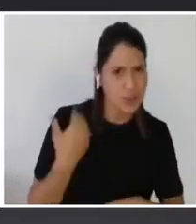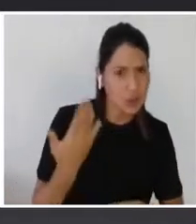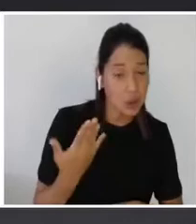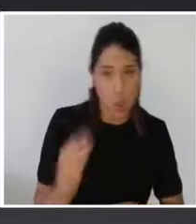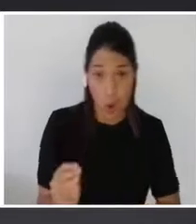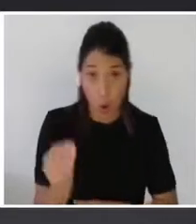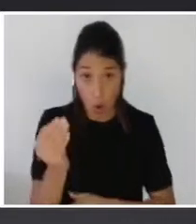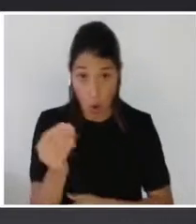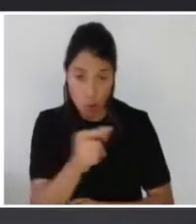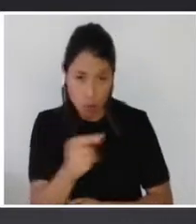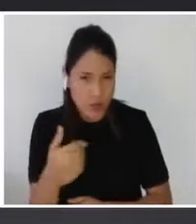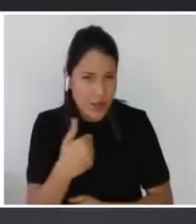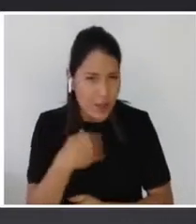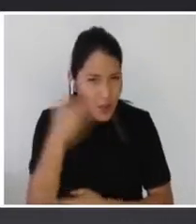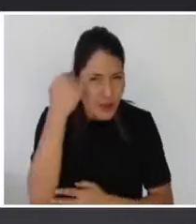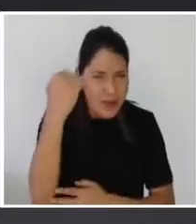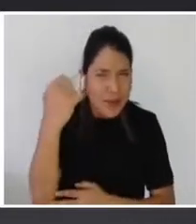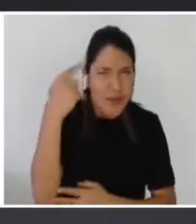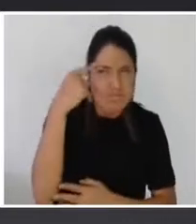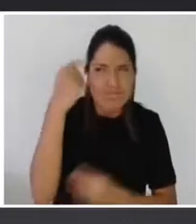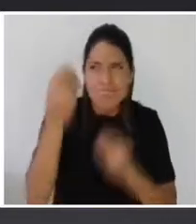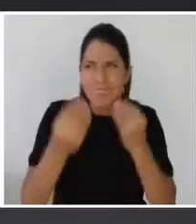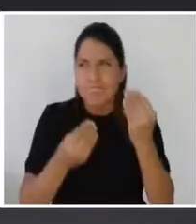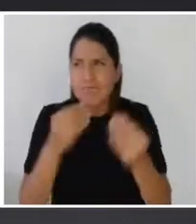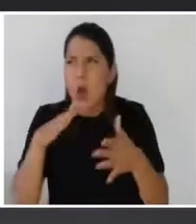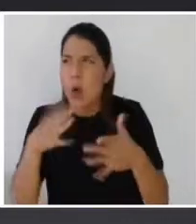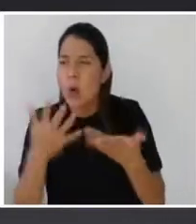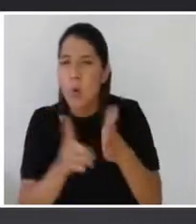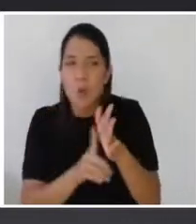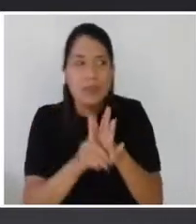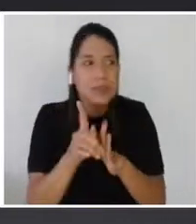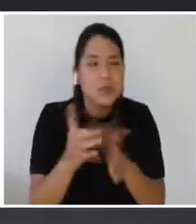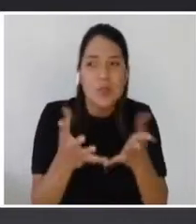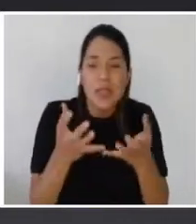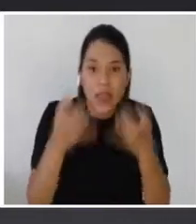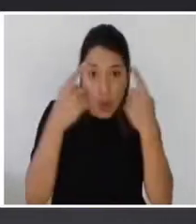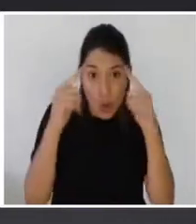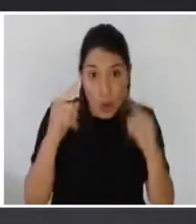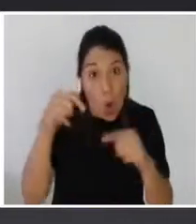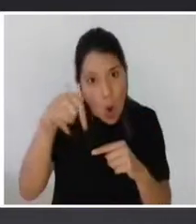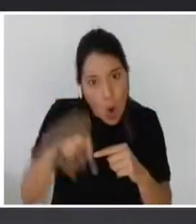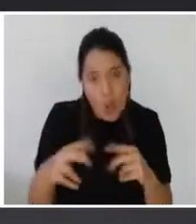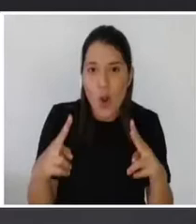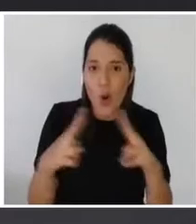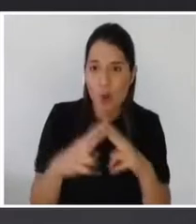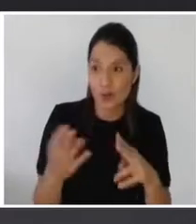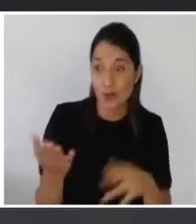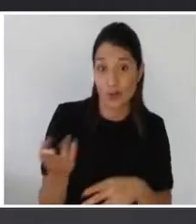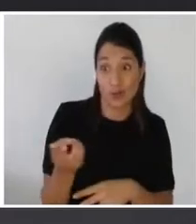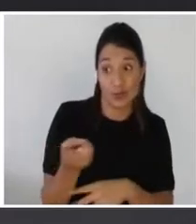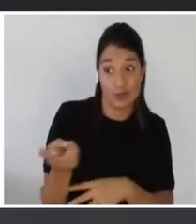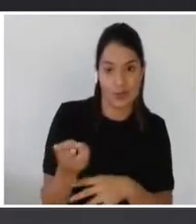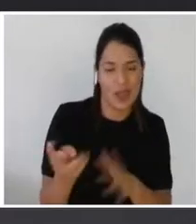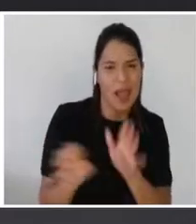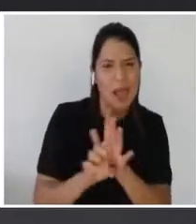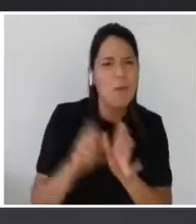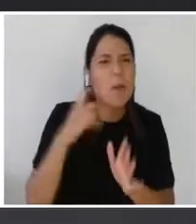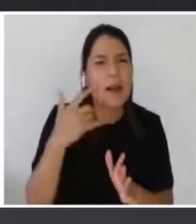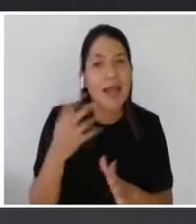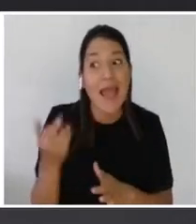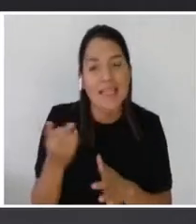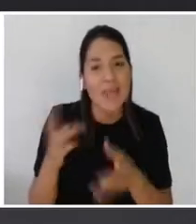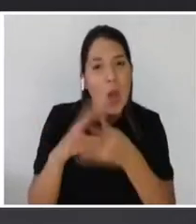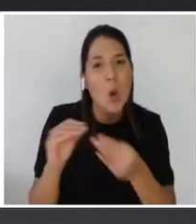idea dándoles vuelta en la cabeza y quieren lograrlo, pues hoy vamos a conocer el testimonio de estas dos mujeres para que ellas nos cuenten cómo han